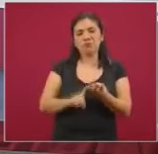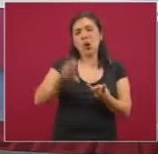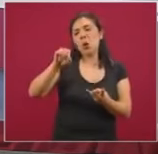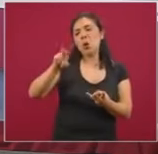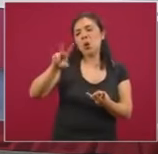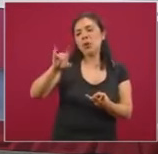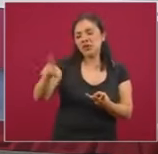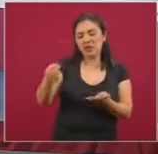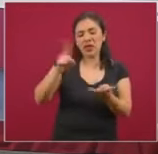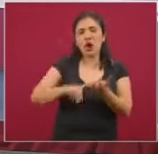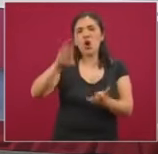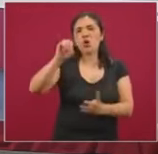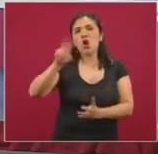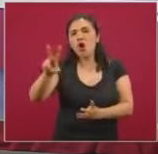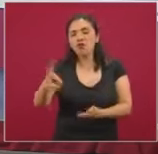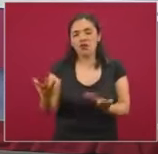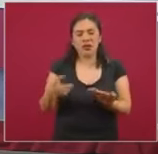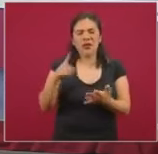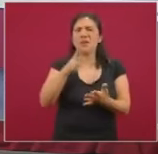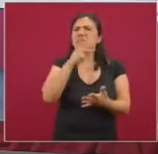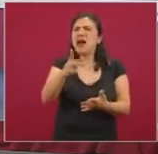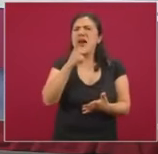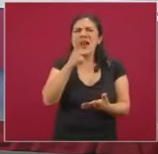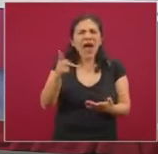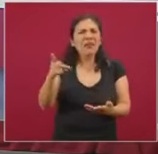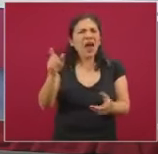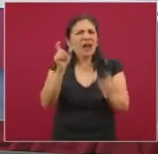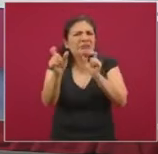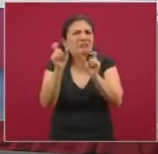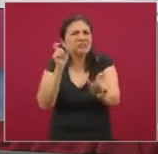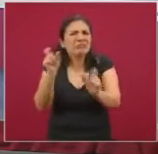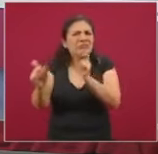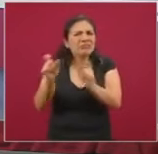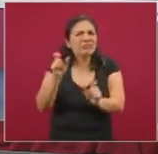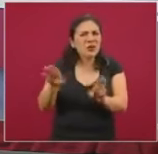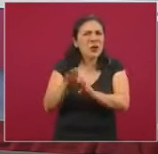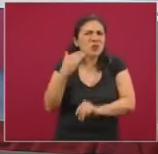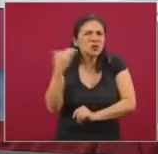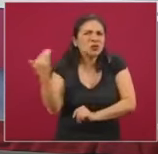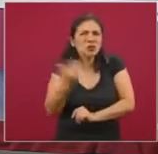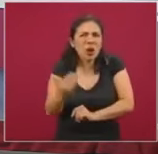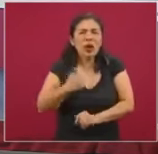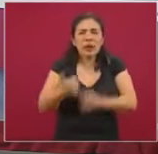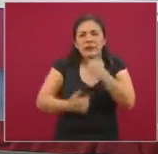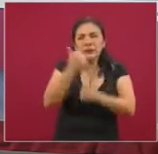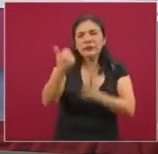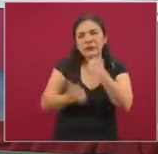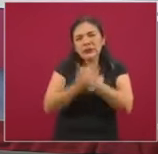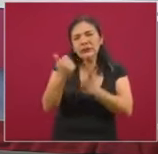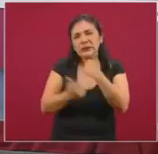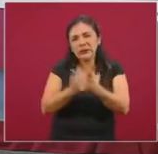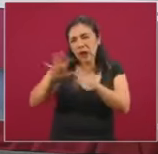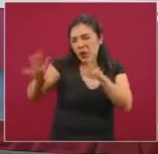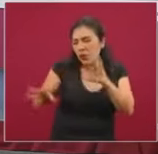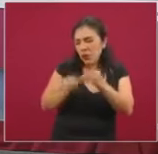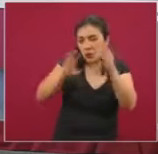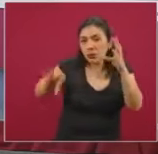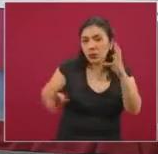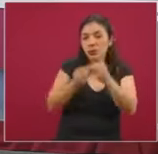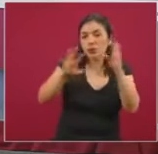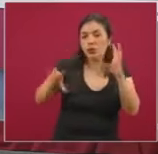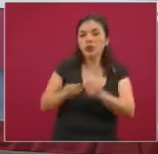COVID, COV, muchas palabras que se fueron buscando de manera sistemática en la base de datos, y